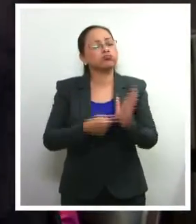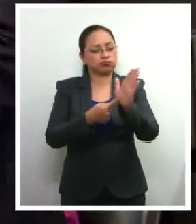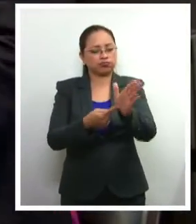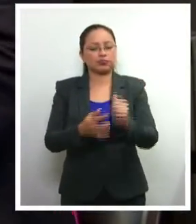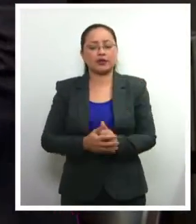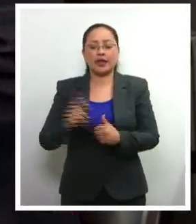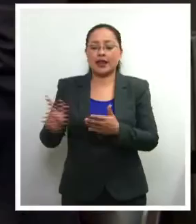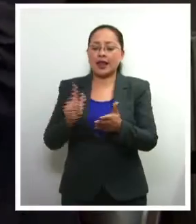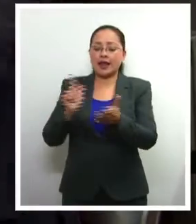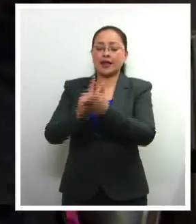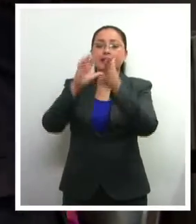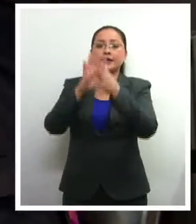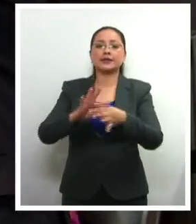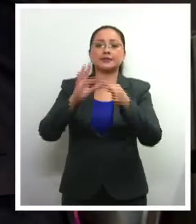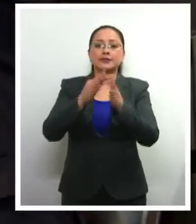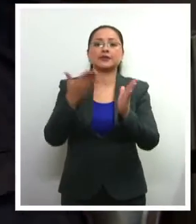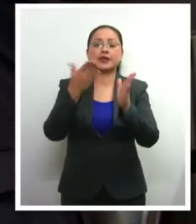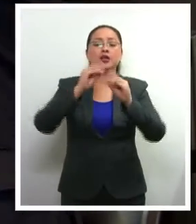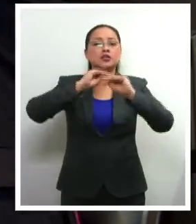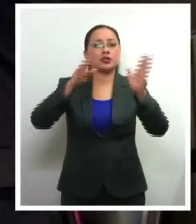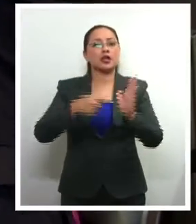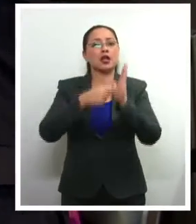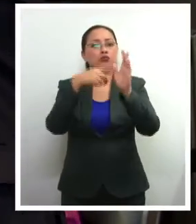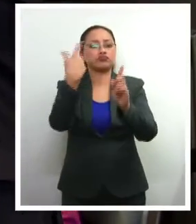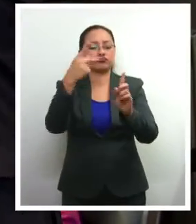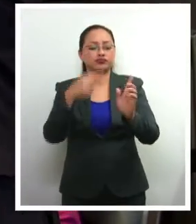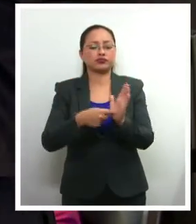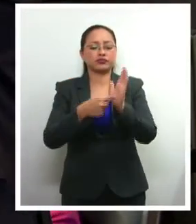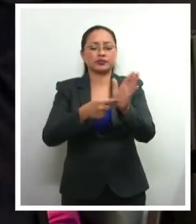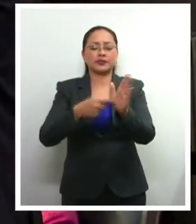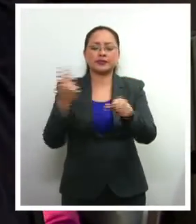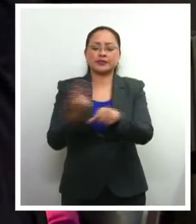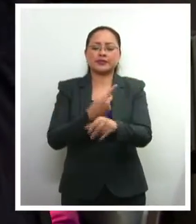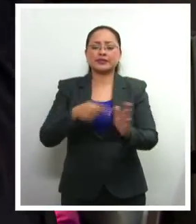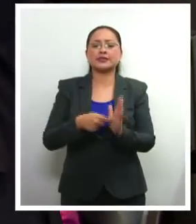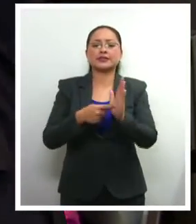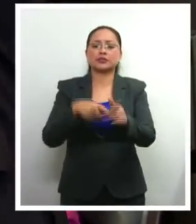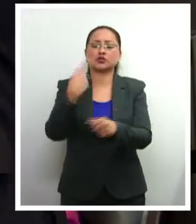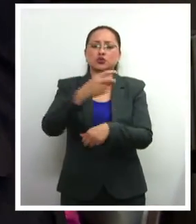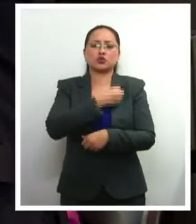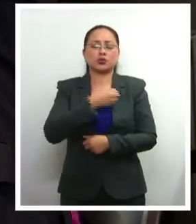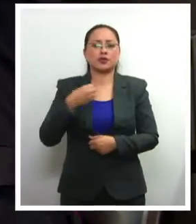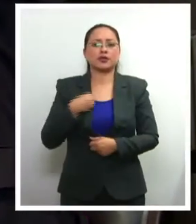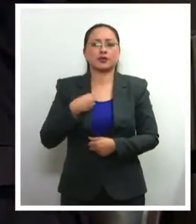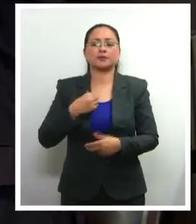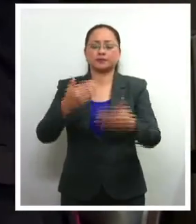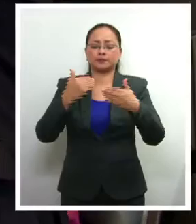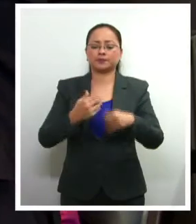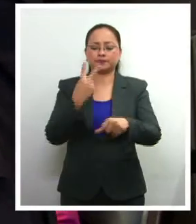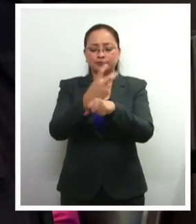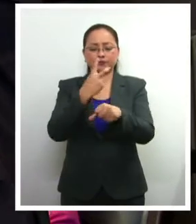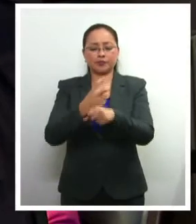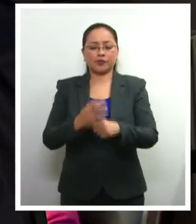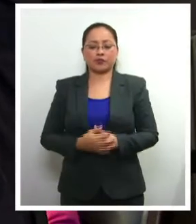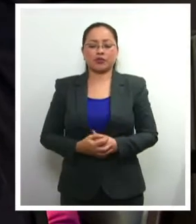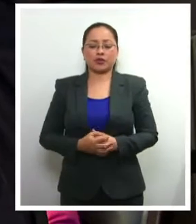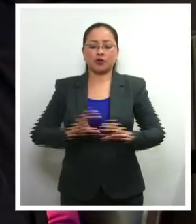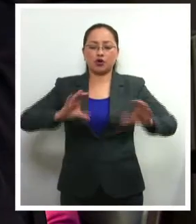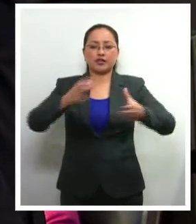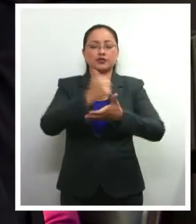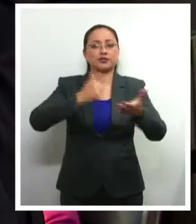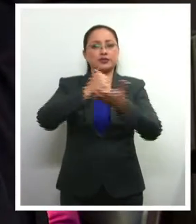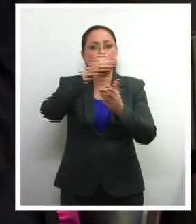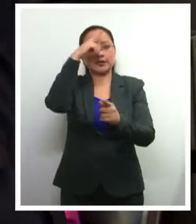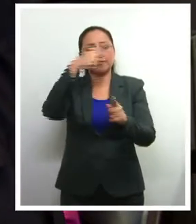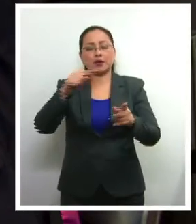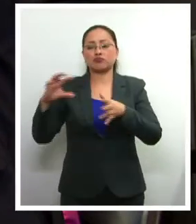hace referencia este párrafo y las circunstancias en que su observancia sea obligatoria. Segundo, el Congreso de la Ciudad de México, en